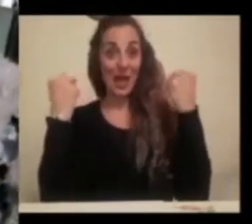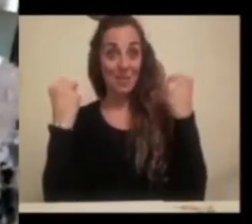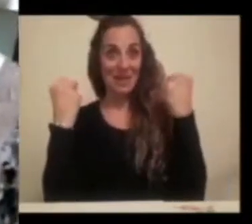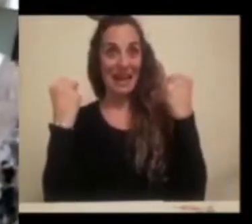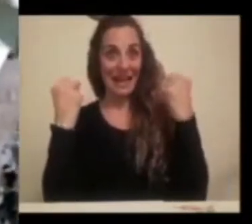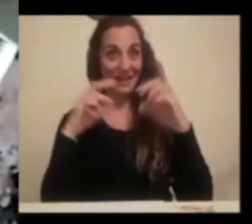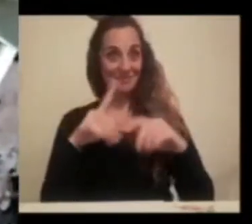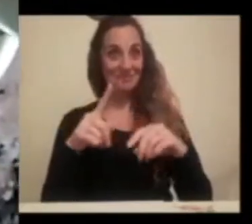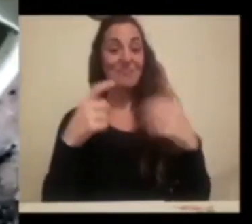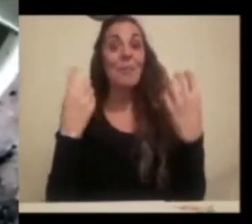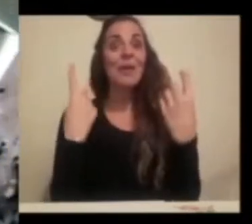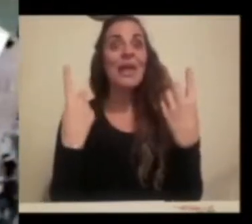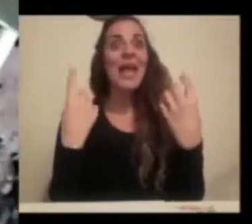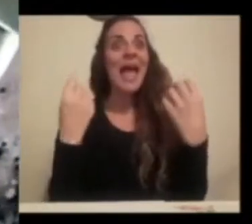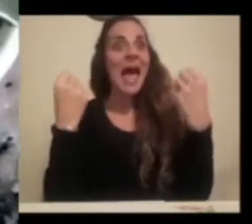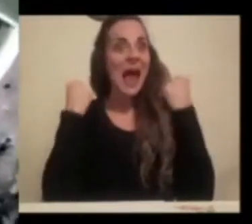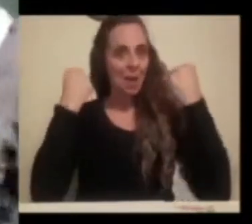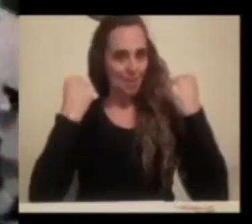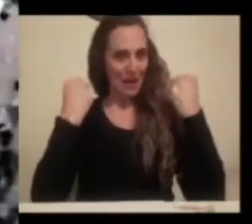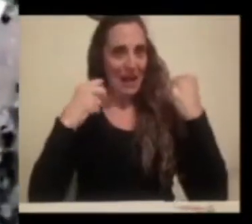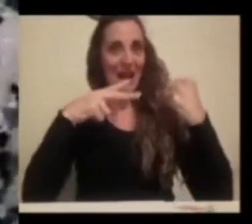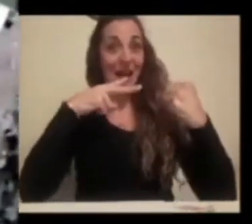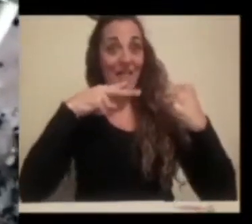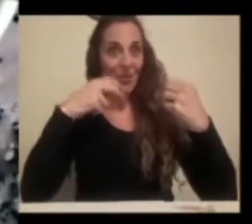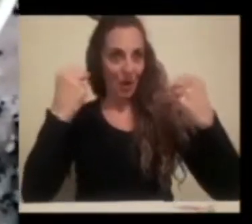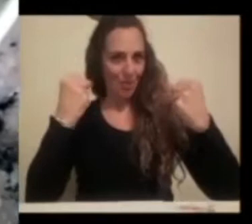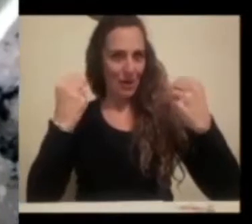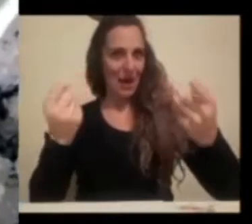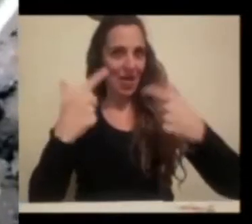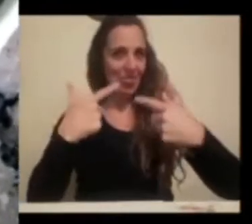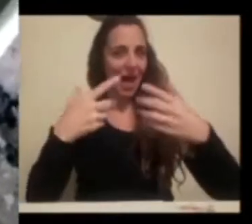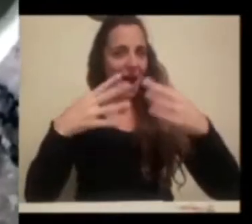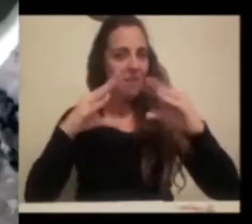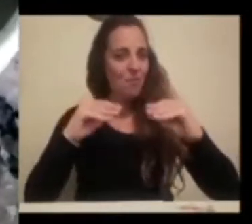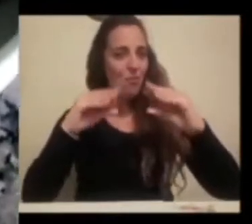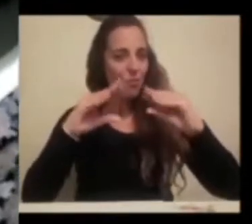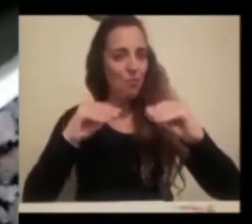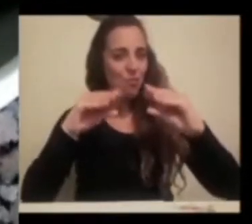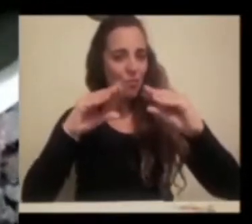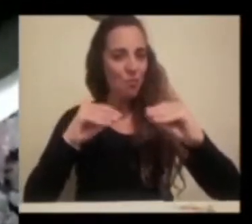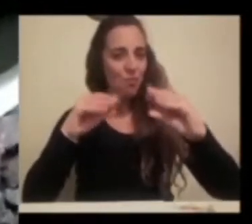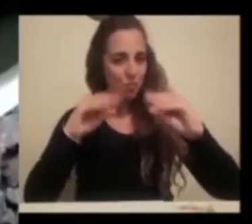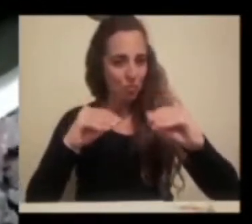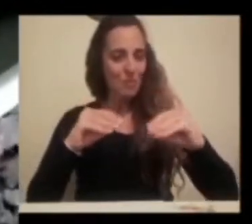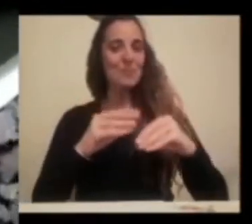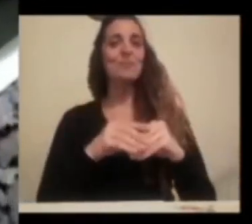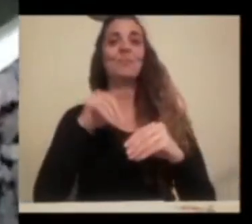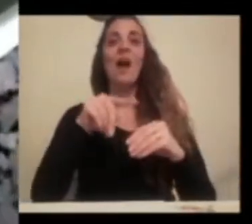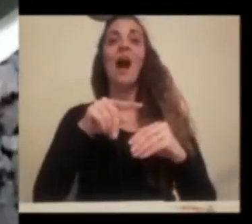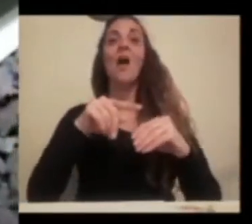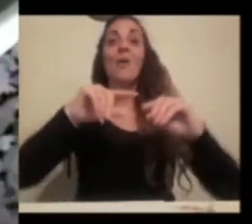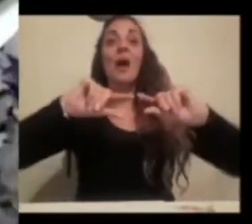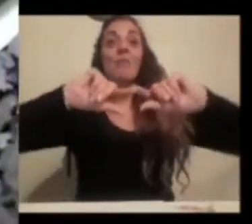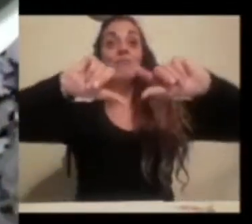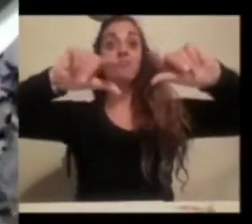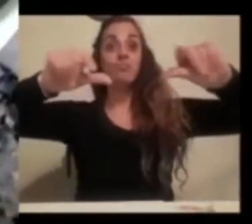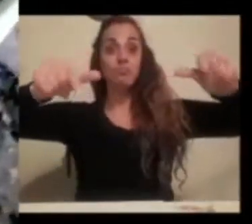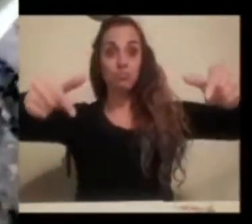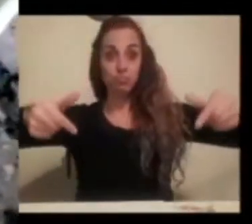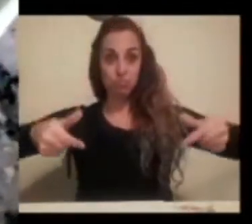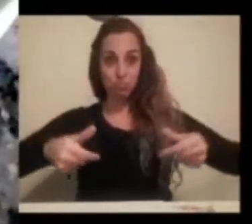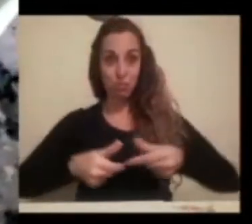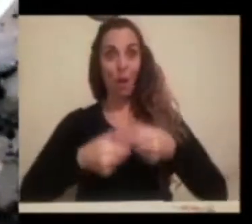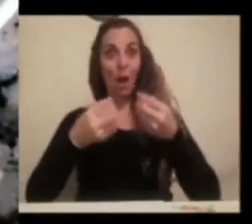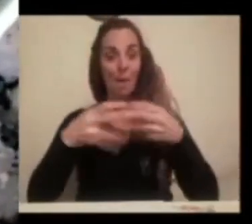espinaca va a poder hidratar también la masa, ¿sí? Ahora hacemos la corona y ponemos todo en el centro y empezamos